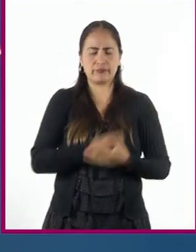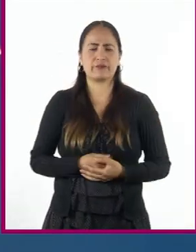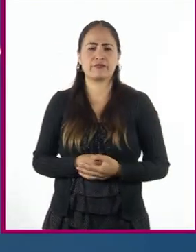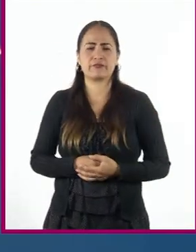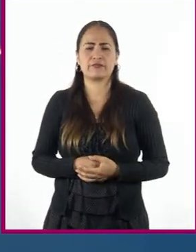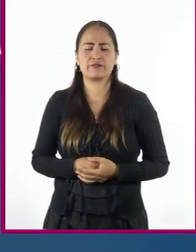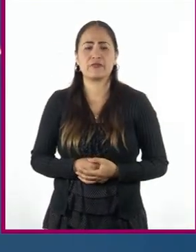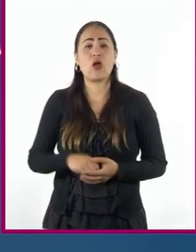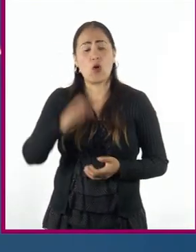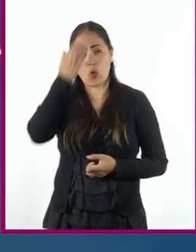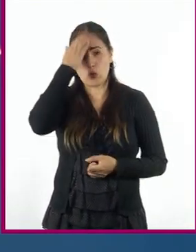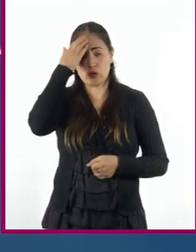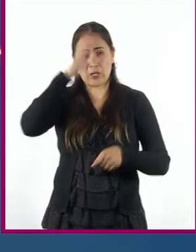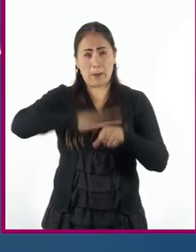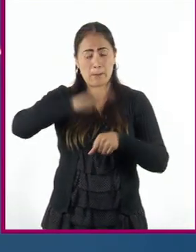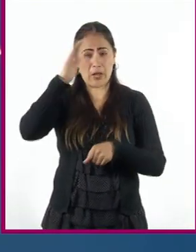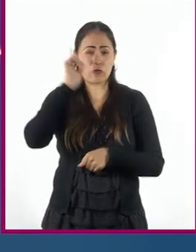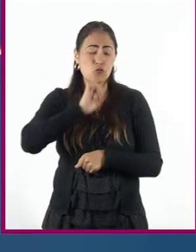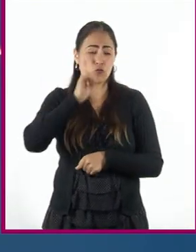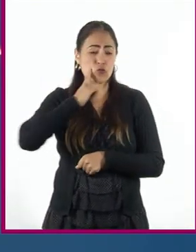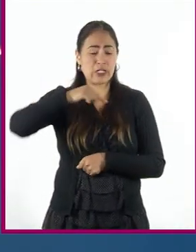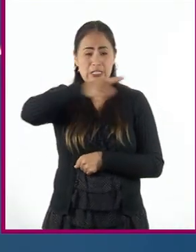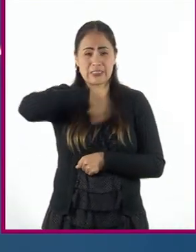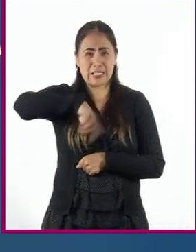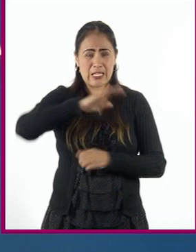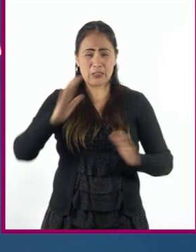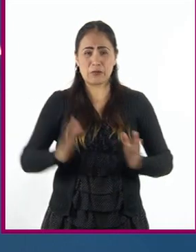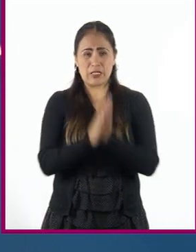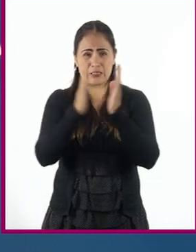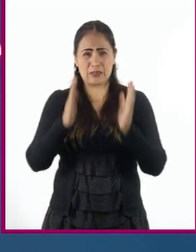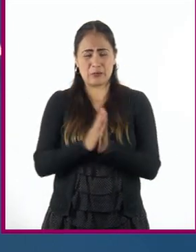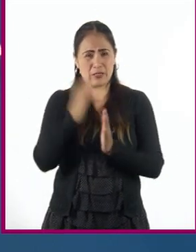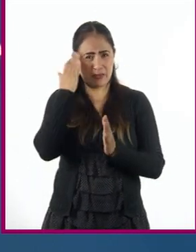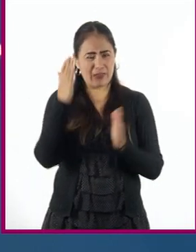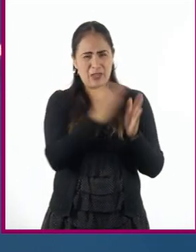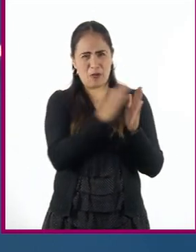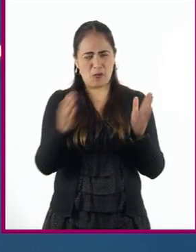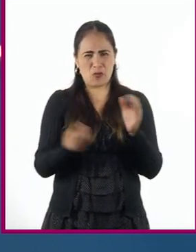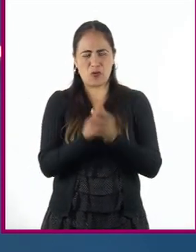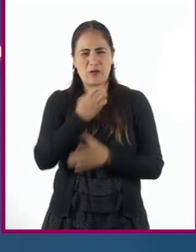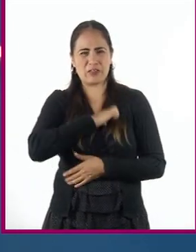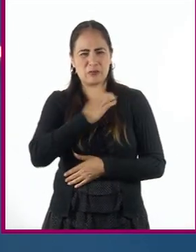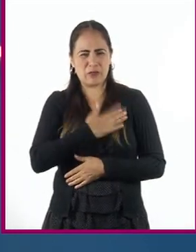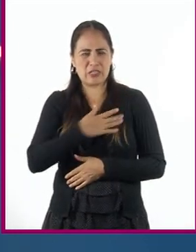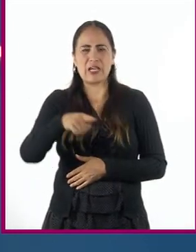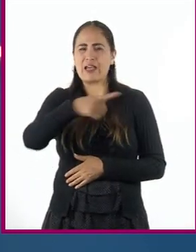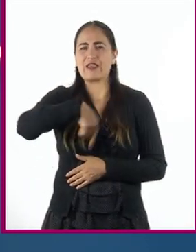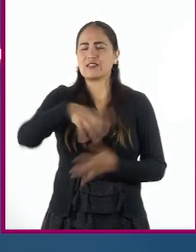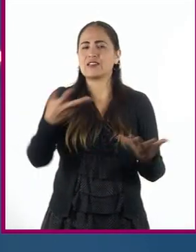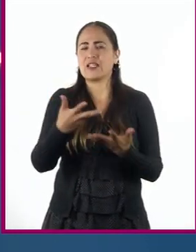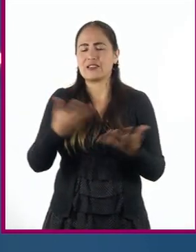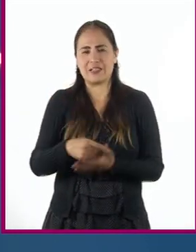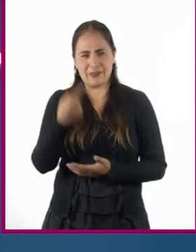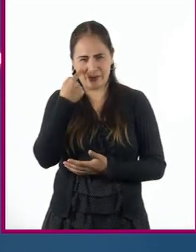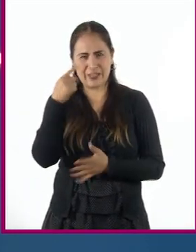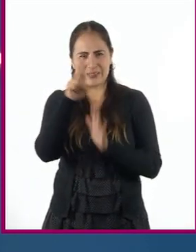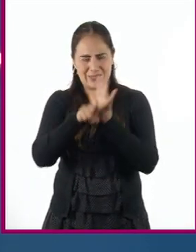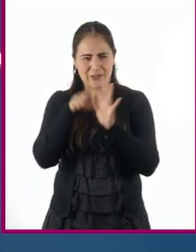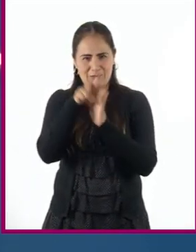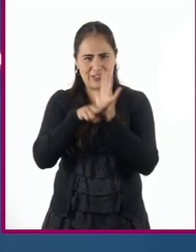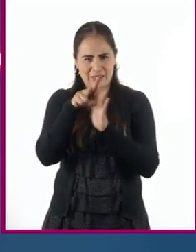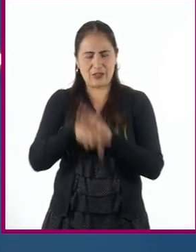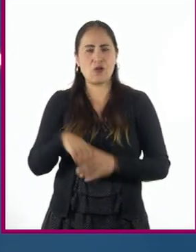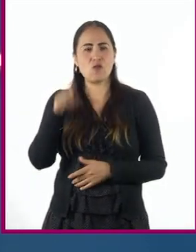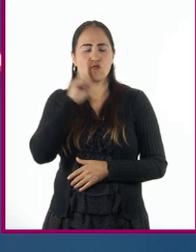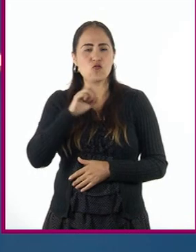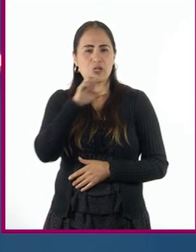Para conocer más acerca de la participación de las mujeres en la economía novohispana, veamos y escuchemos el siguiente video de